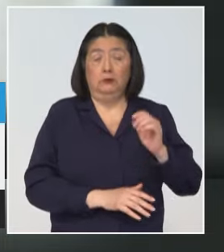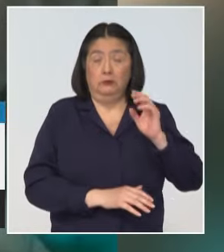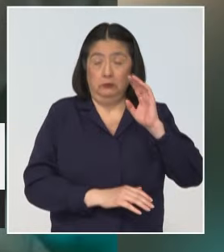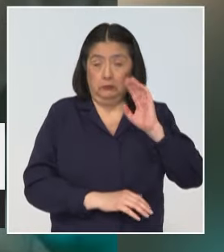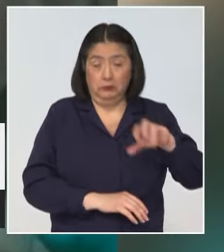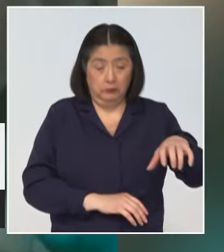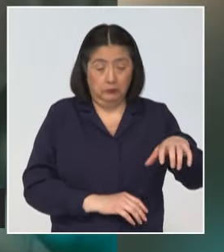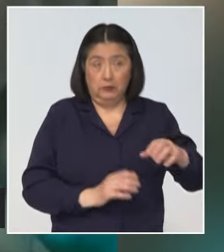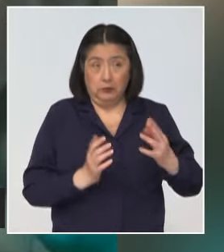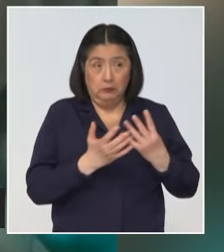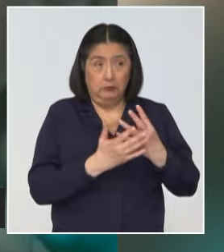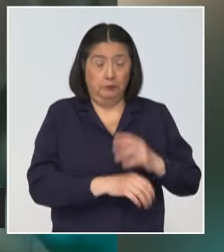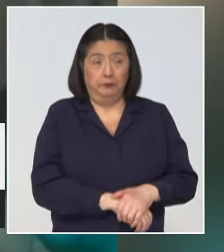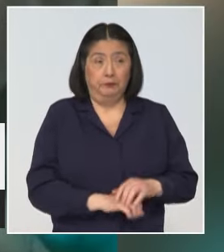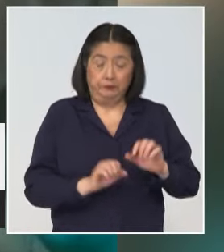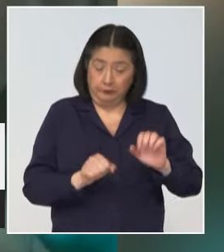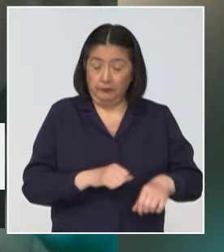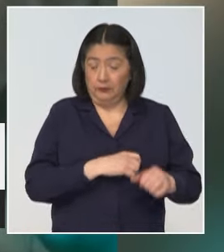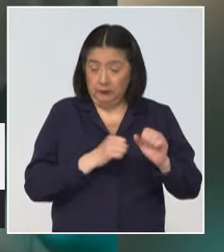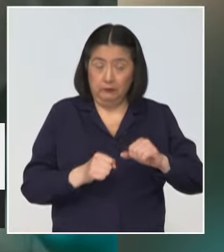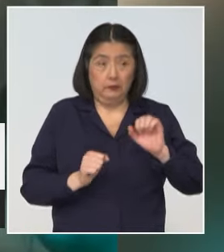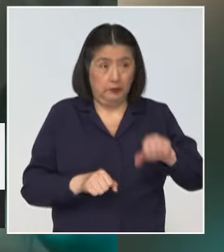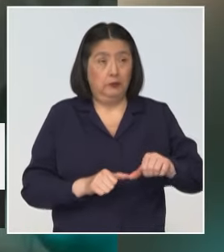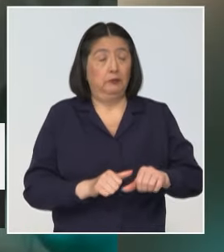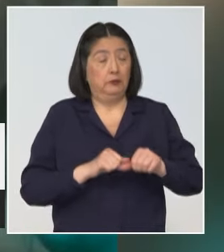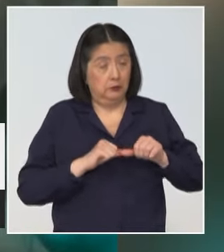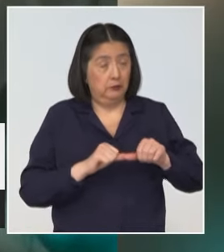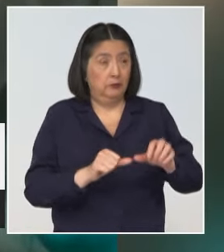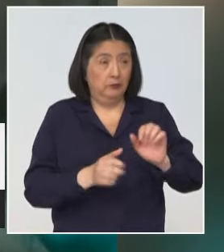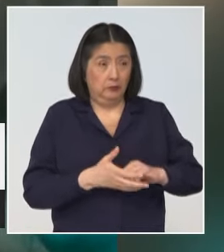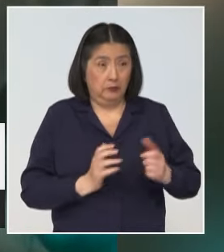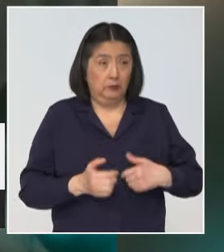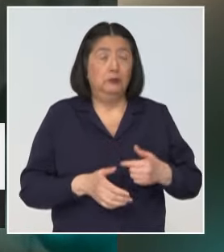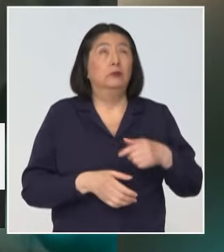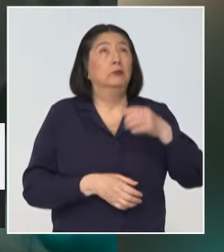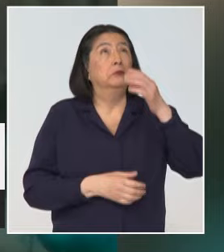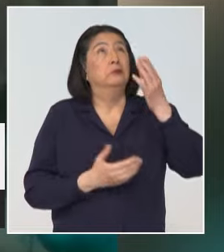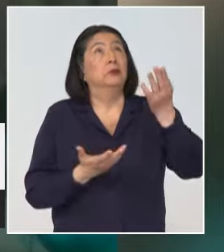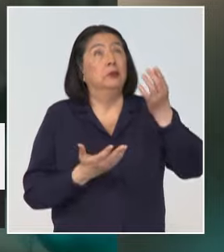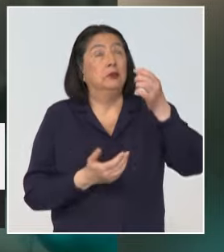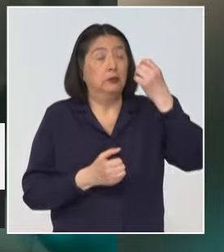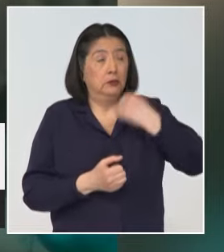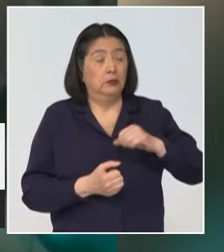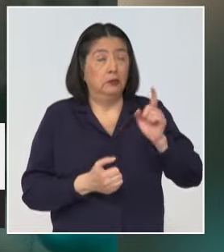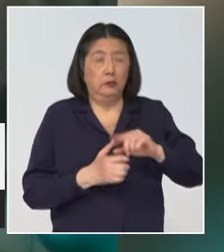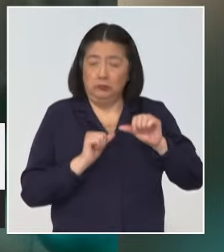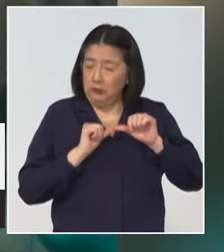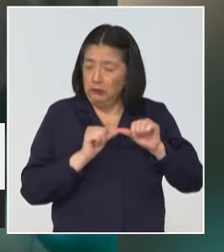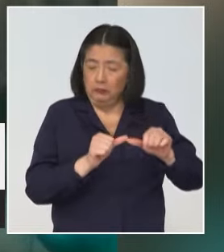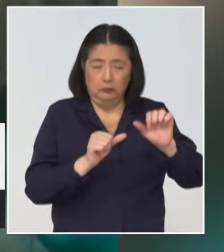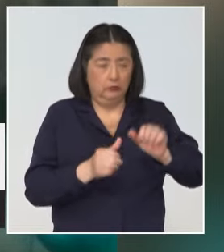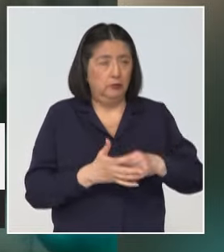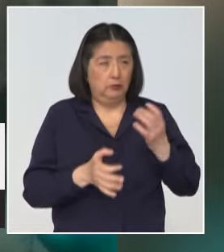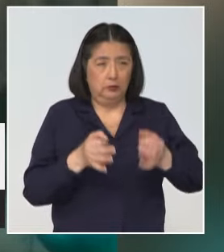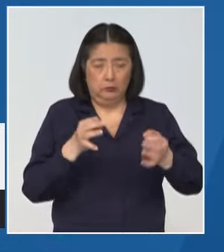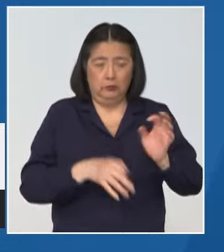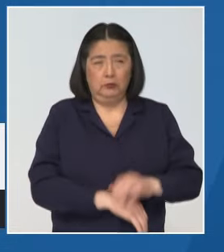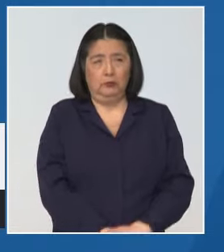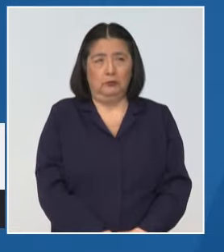INPE. Que nos dé fuerza para salir adelante. Y te dio solamente le diré, hijito lindo, no voy a parar hasta hacer